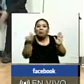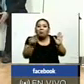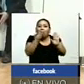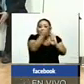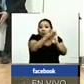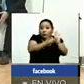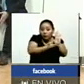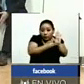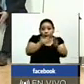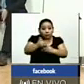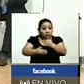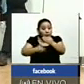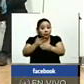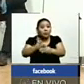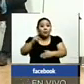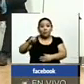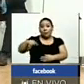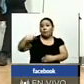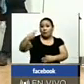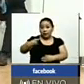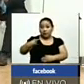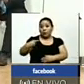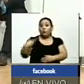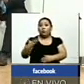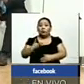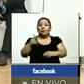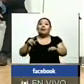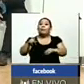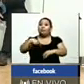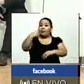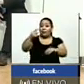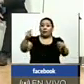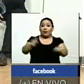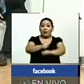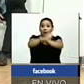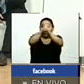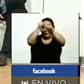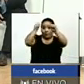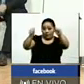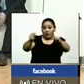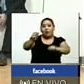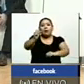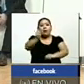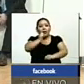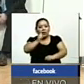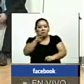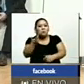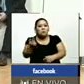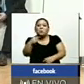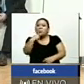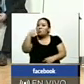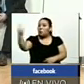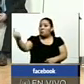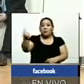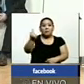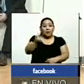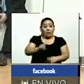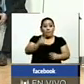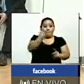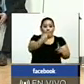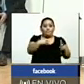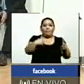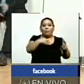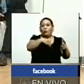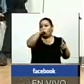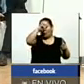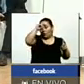este proceso de selección. Mañana nosotros en el espacio de la entrevista, de hecho, precisamente, sí, tendremos como invitado a Rolando Castro, el ministro de Trabajo, que